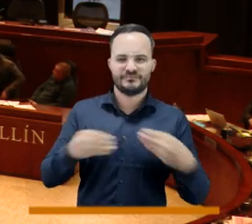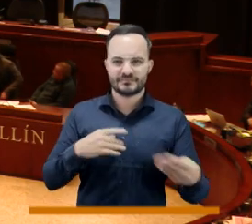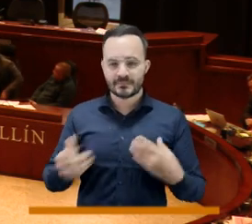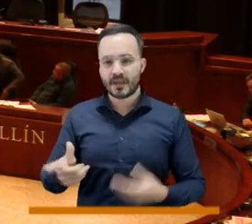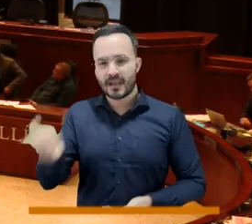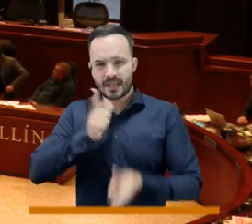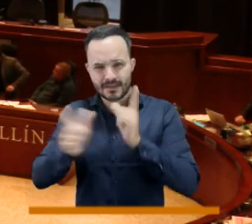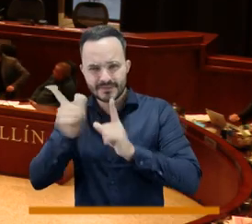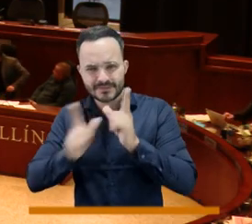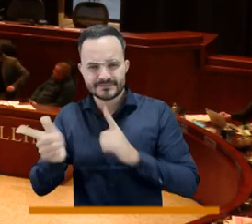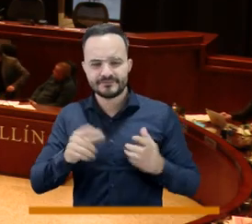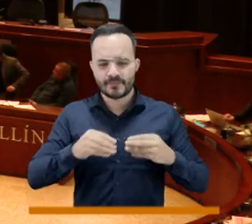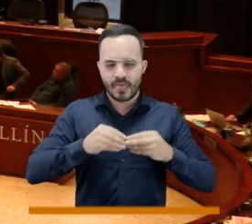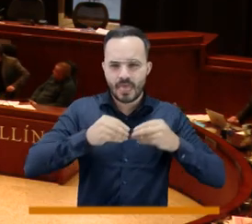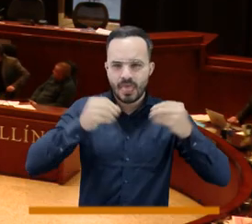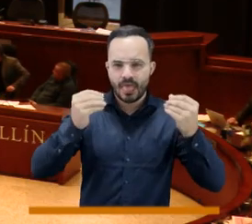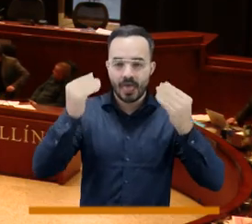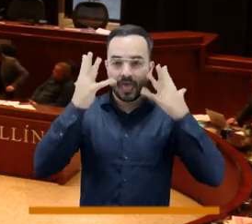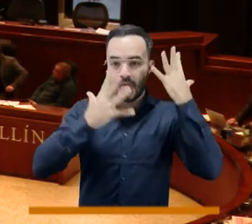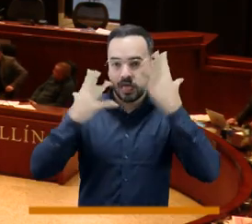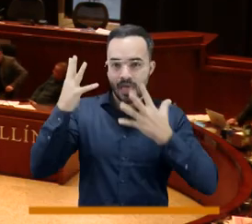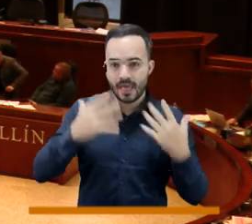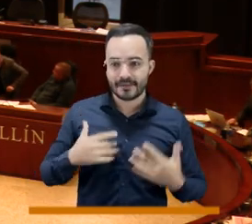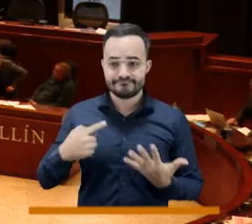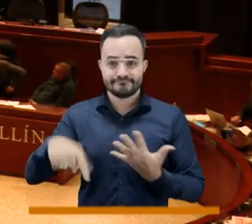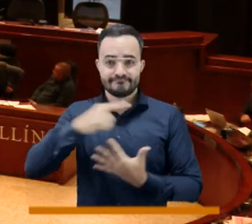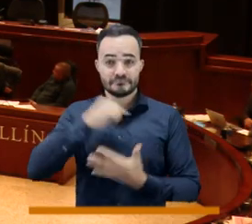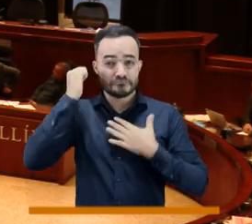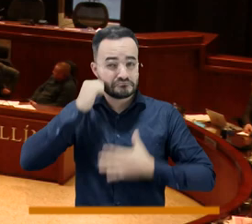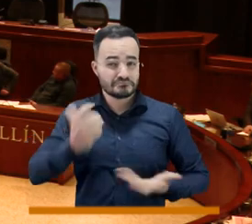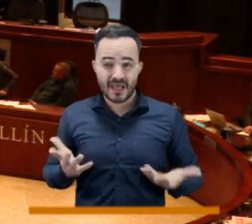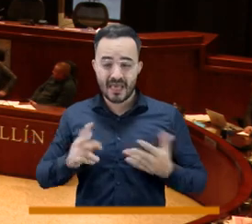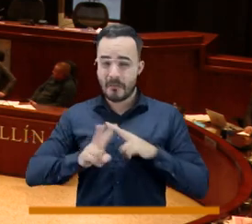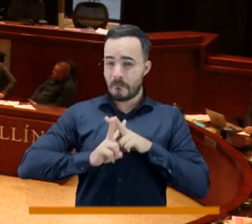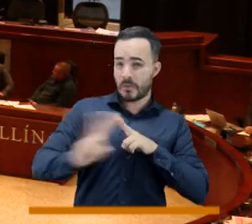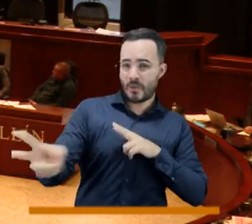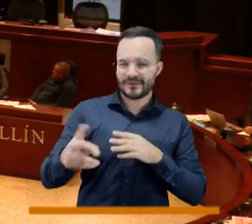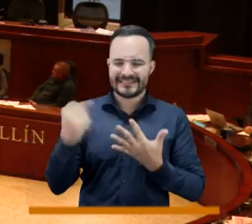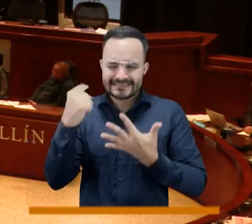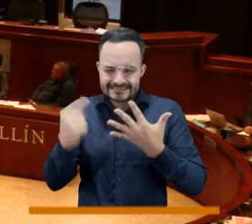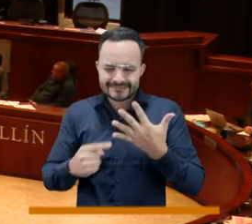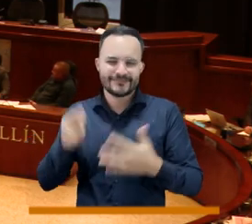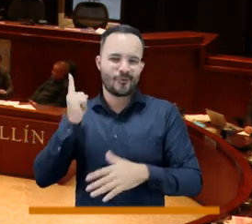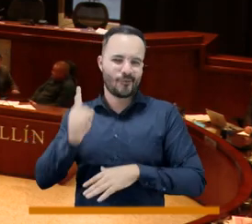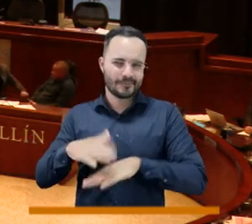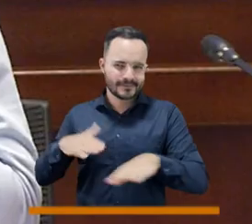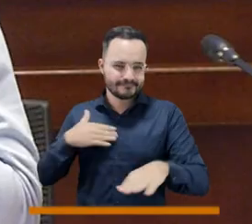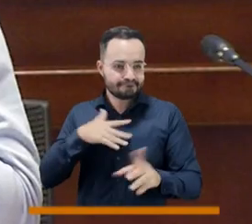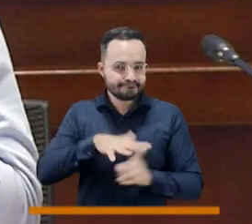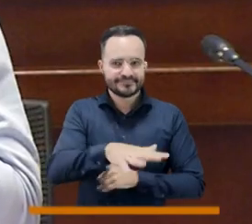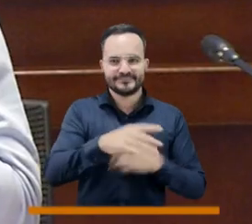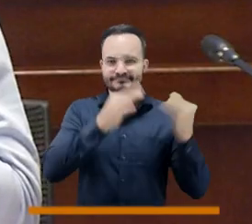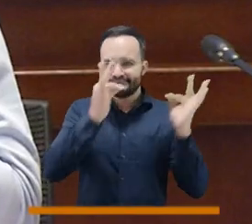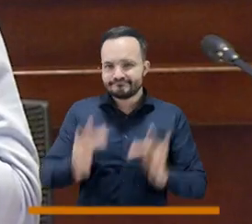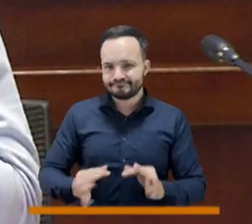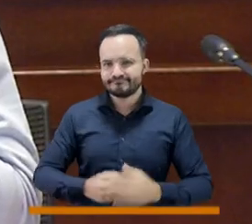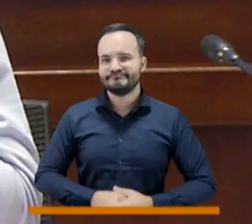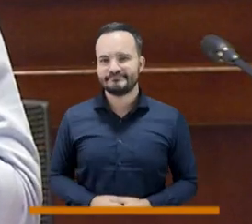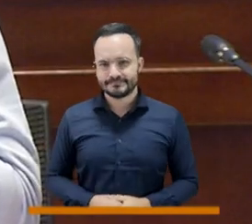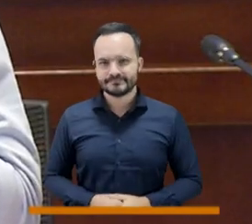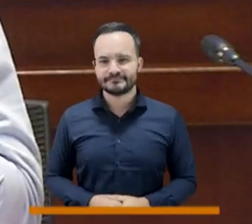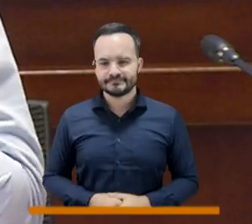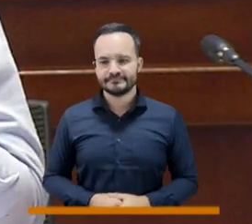sustancias psicoactivas, la intolerancia, la velocidad, suman para que hoy contemos con estas estadísticas. Lo que hemos